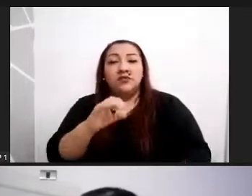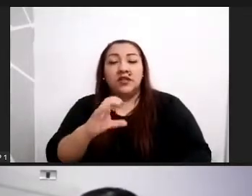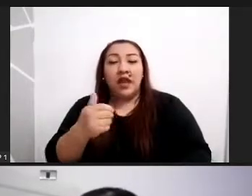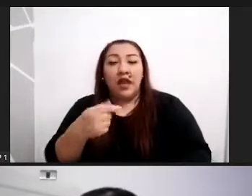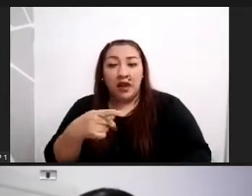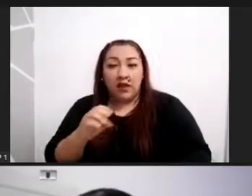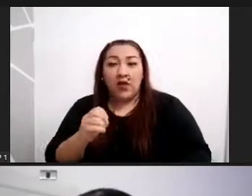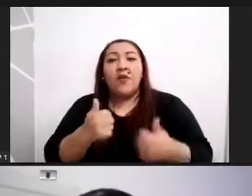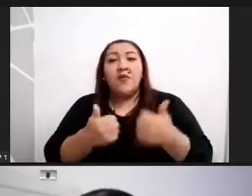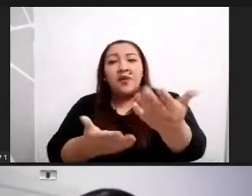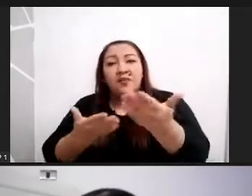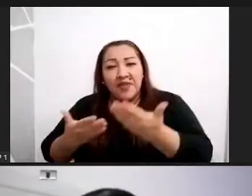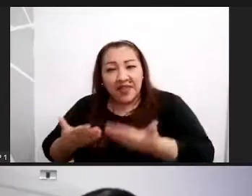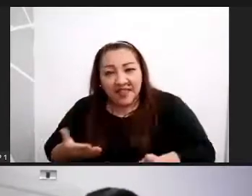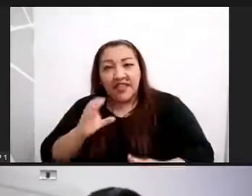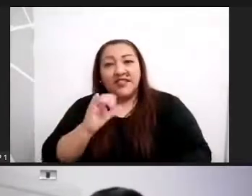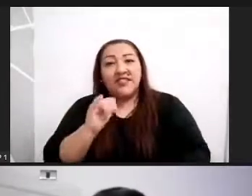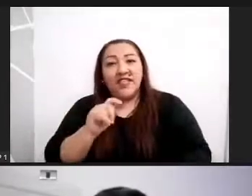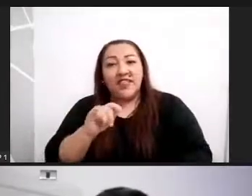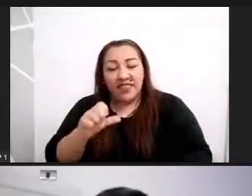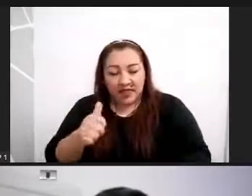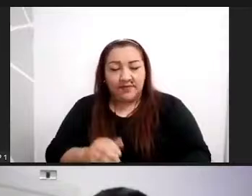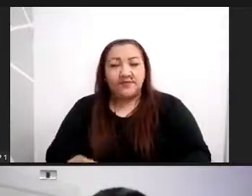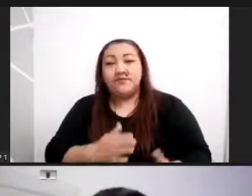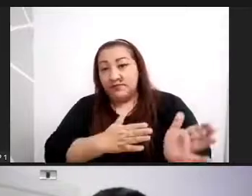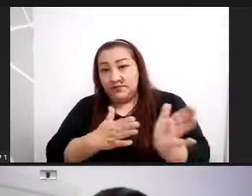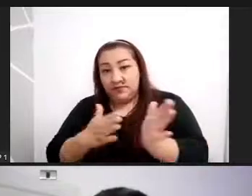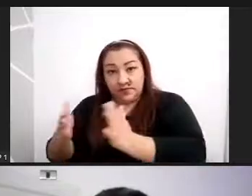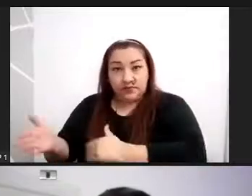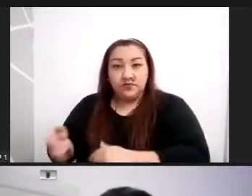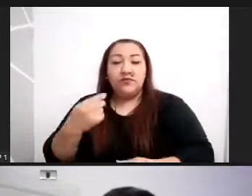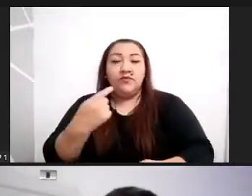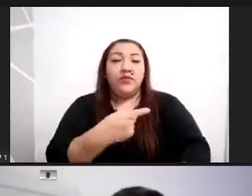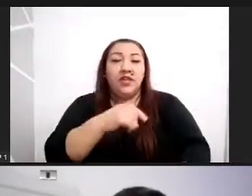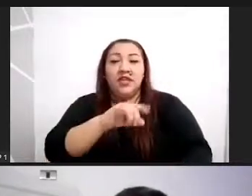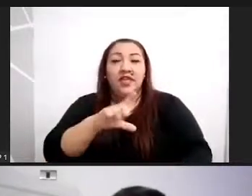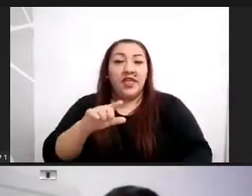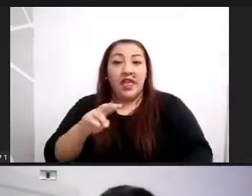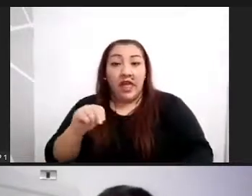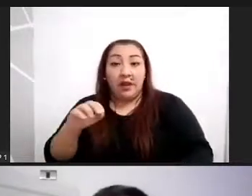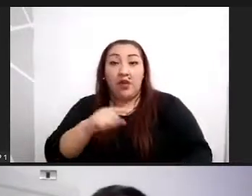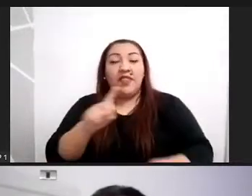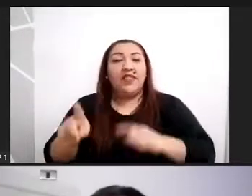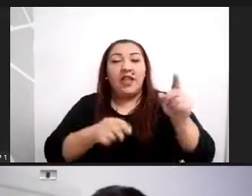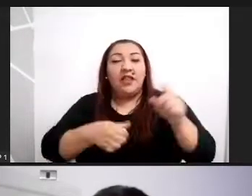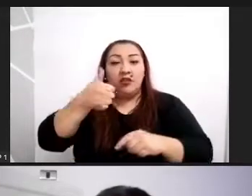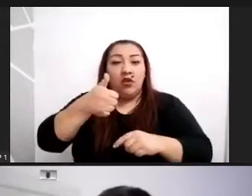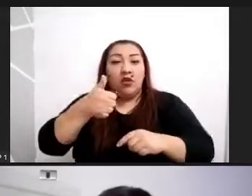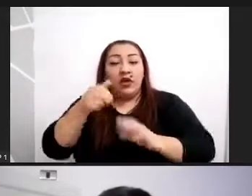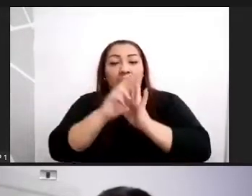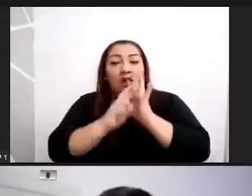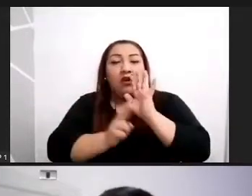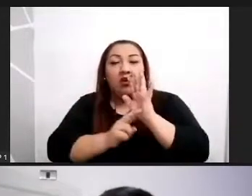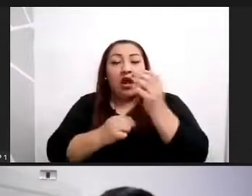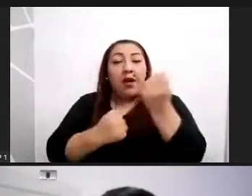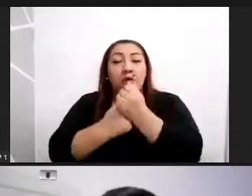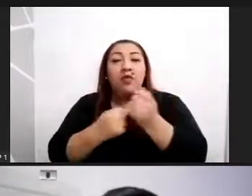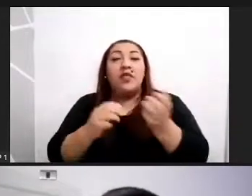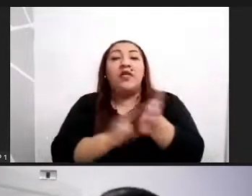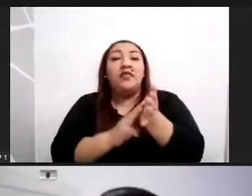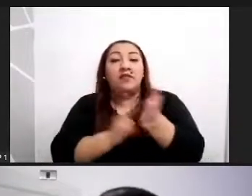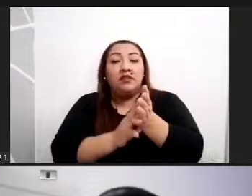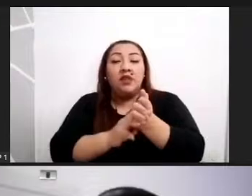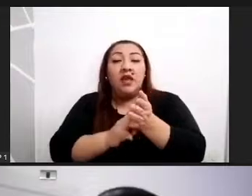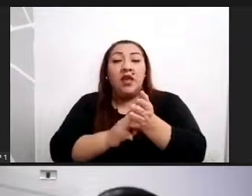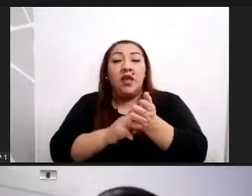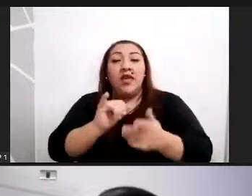Bienvenida, Cynthia. Guillermo Escobar es director del Programa Regional de Apoyo a las Defensorías de Iberoamérica,